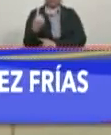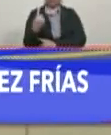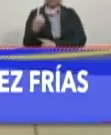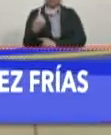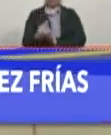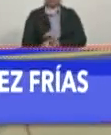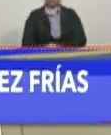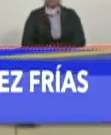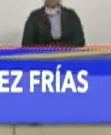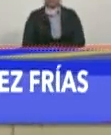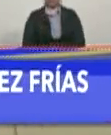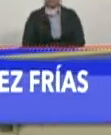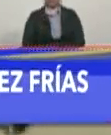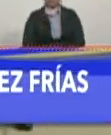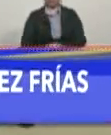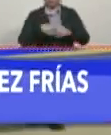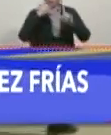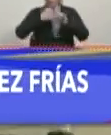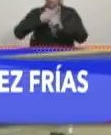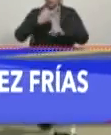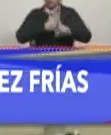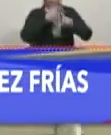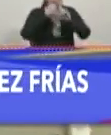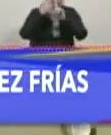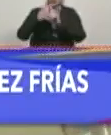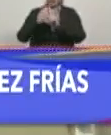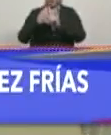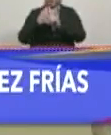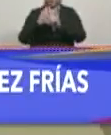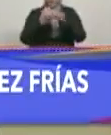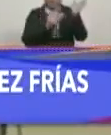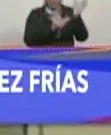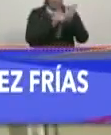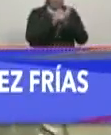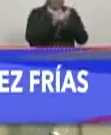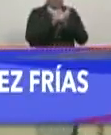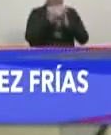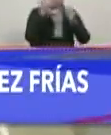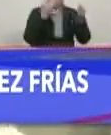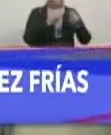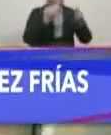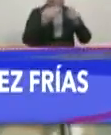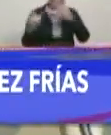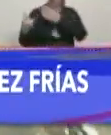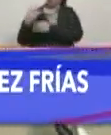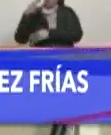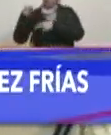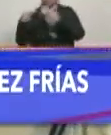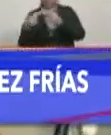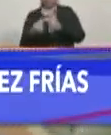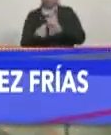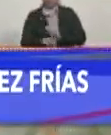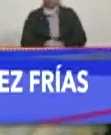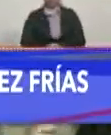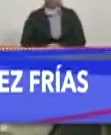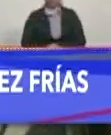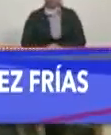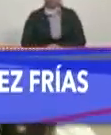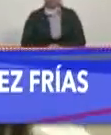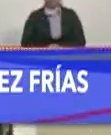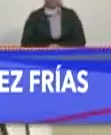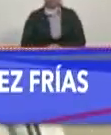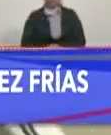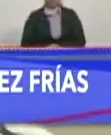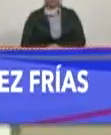vida y lucha siguen su camino, leales siempre y traidores nunca. Proyecto Bolivariano hoy reconociendo los deberes y derechos